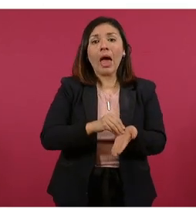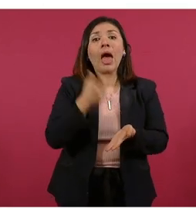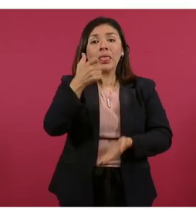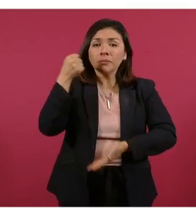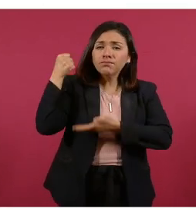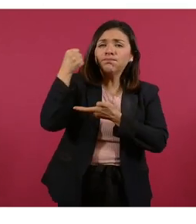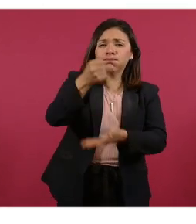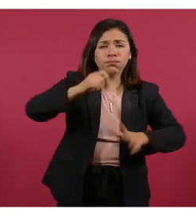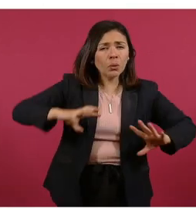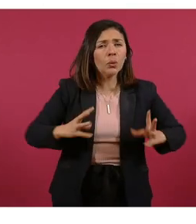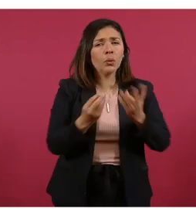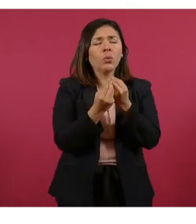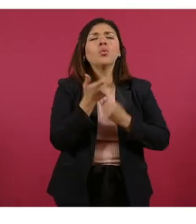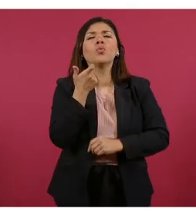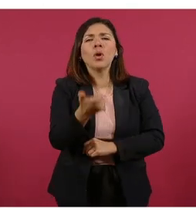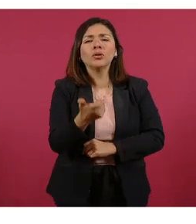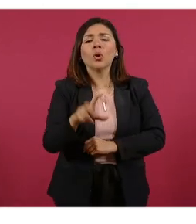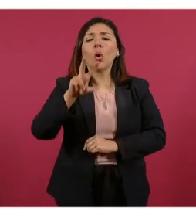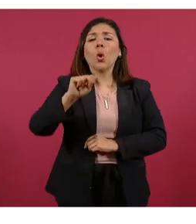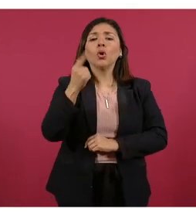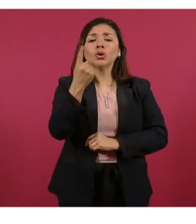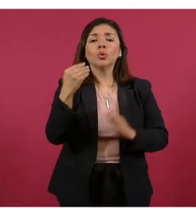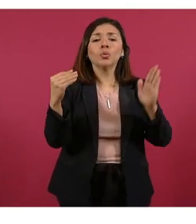inversión acumulada de